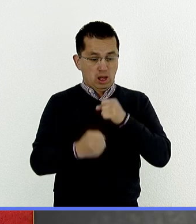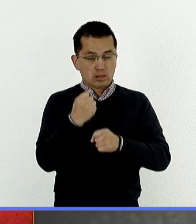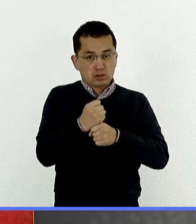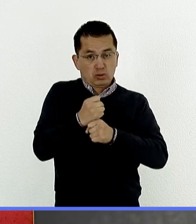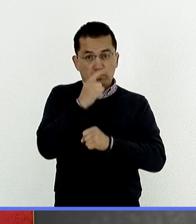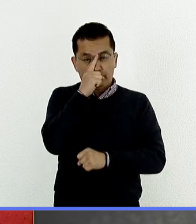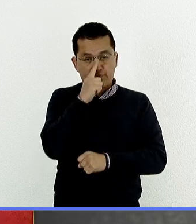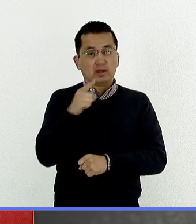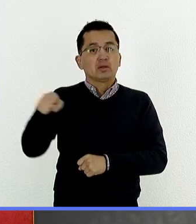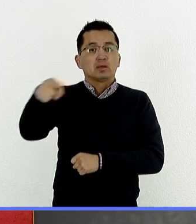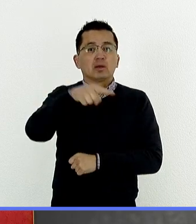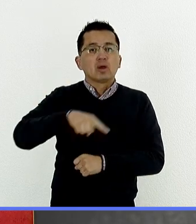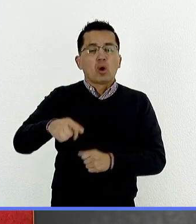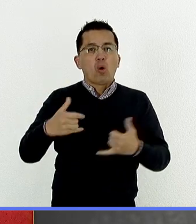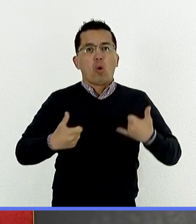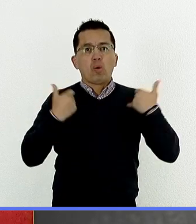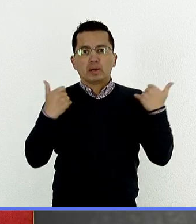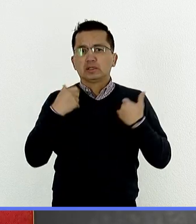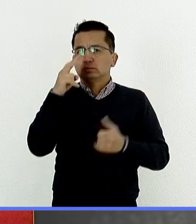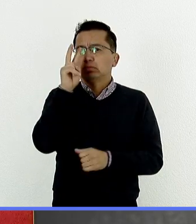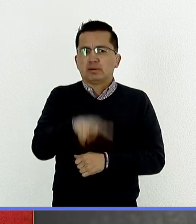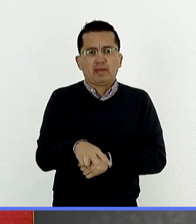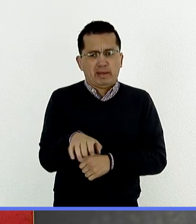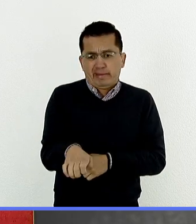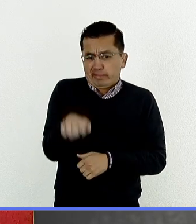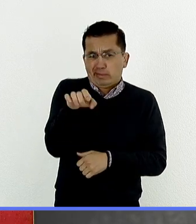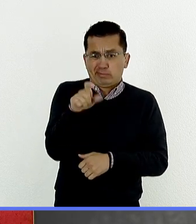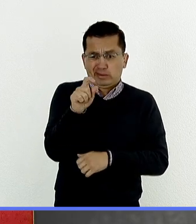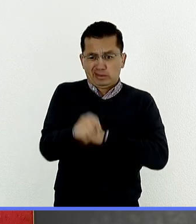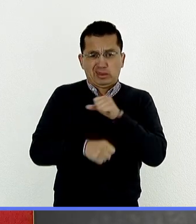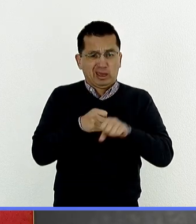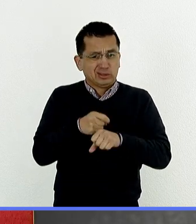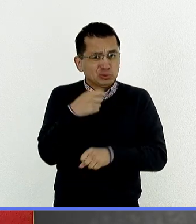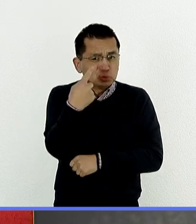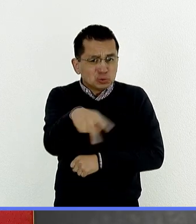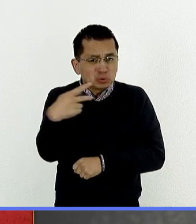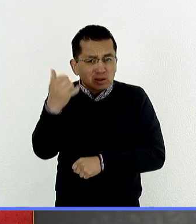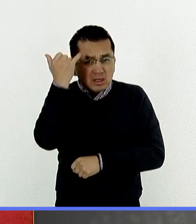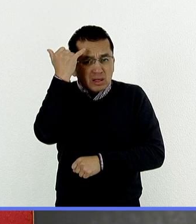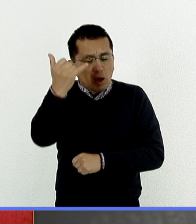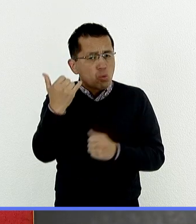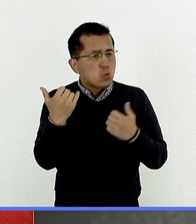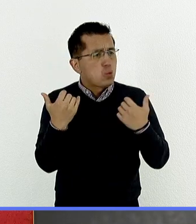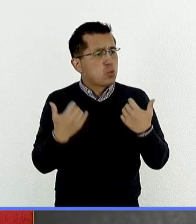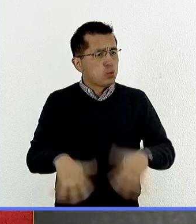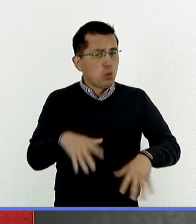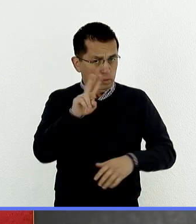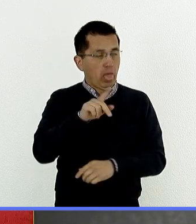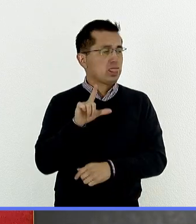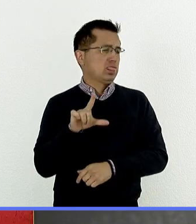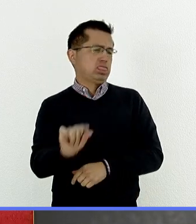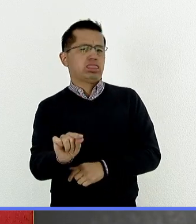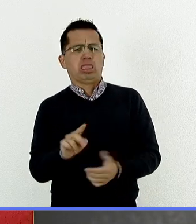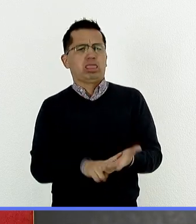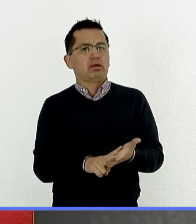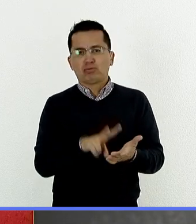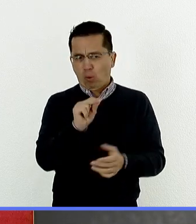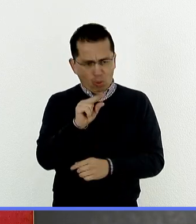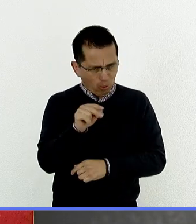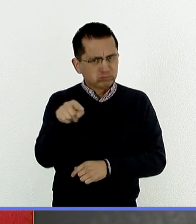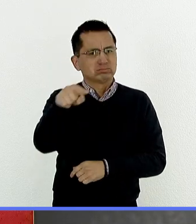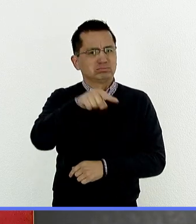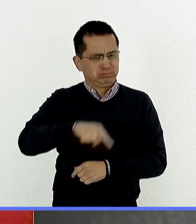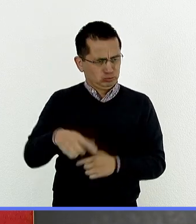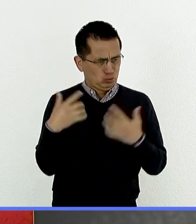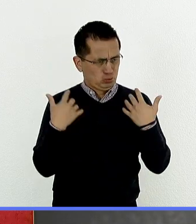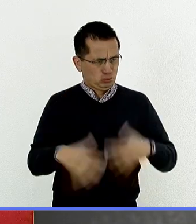lo que los jóvenes de veinte años pueden producir realmente este tienen gran talento gran